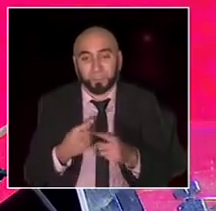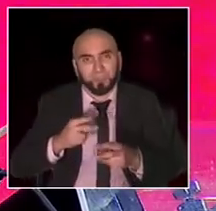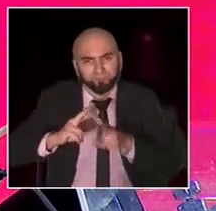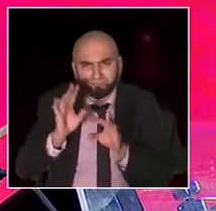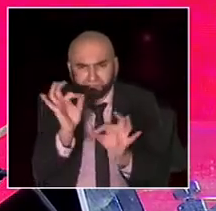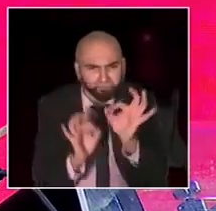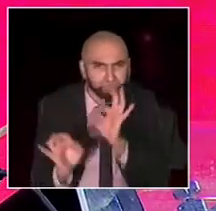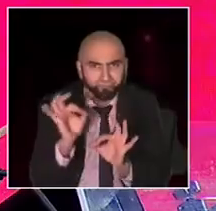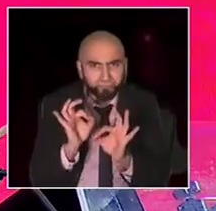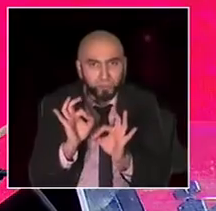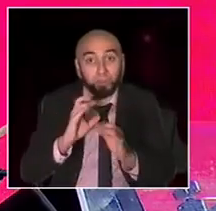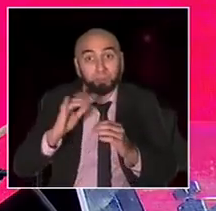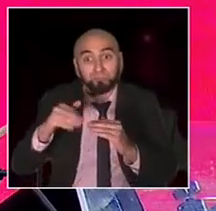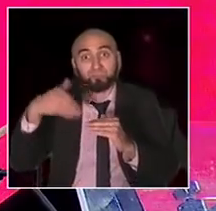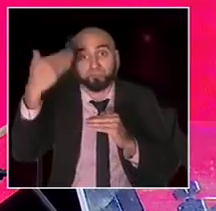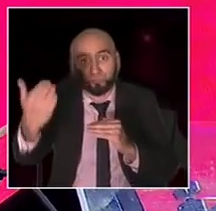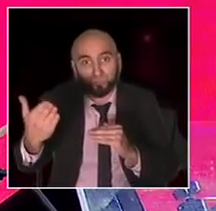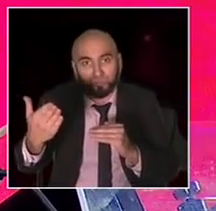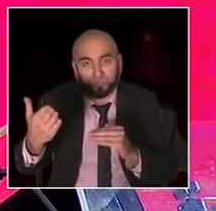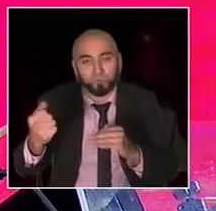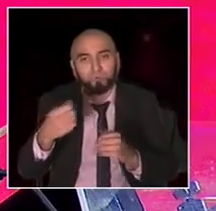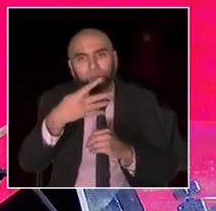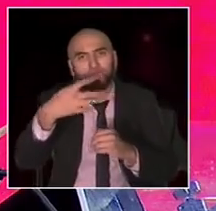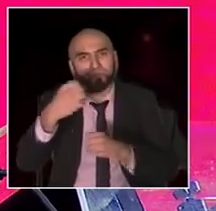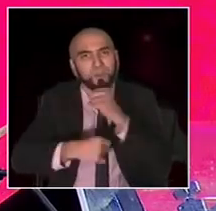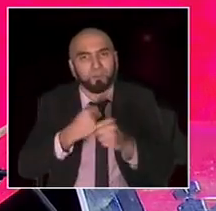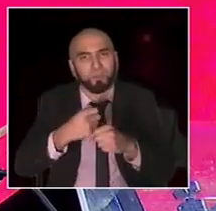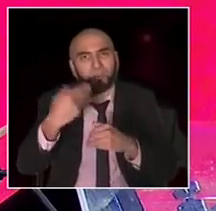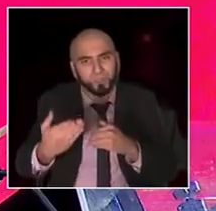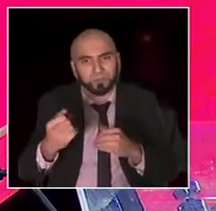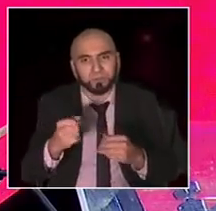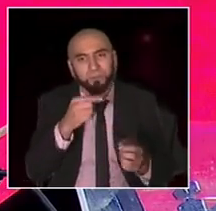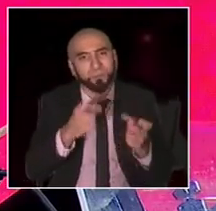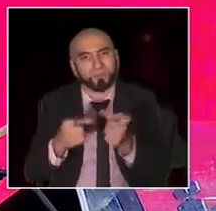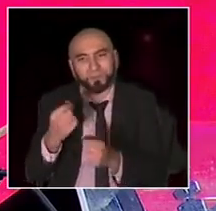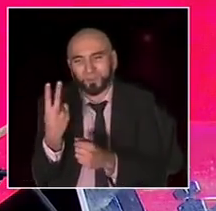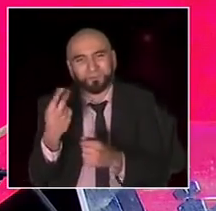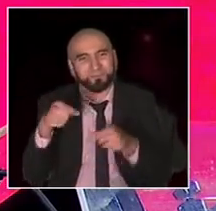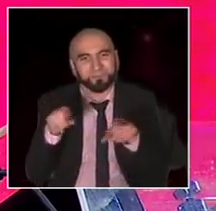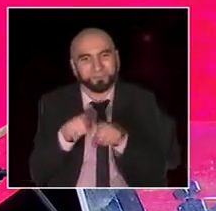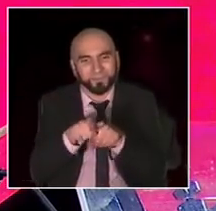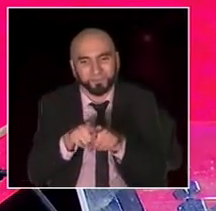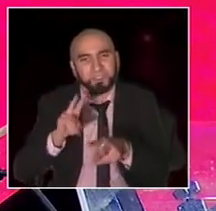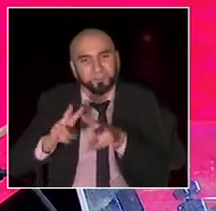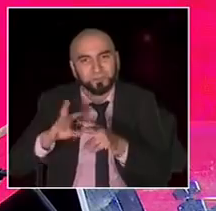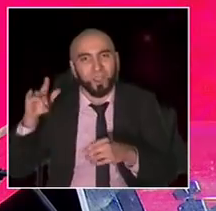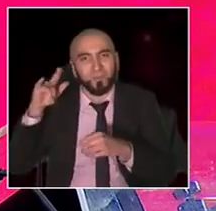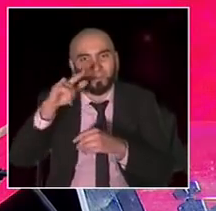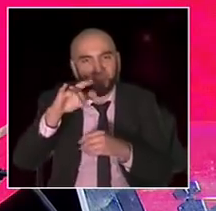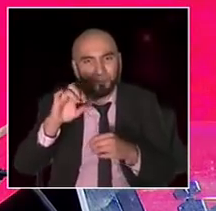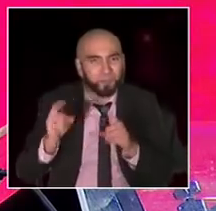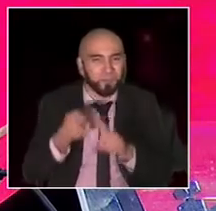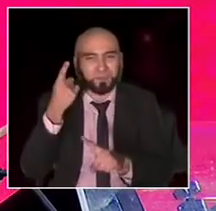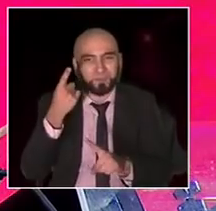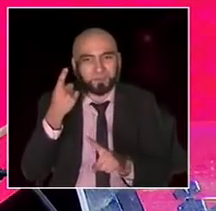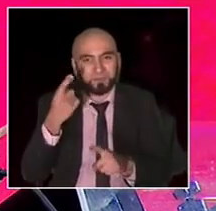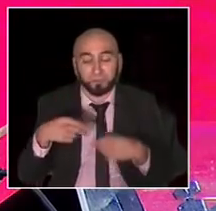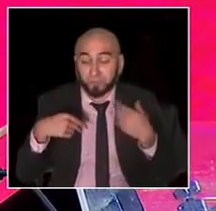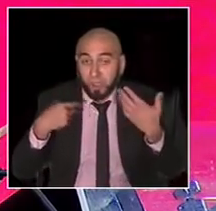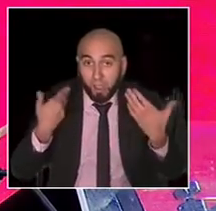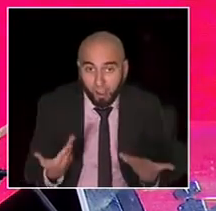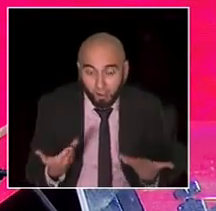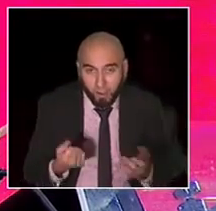volar, 400 años. Hoy día, entre que se imagina una idea y un proyecto hasta que está aplicable